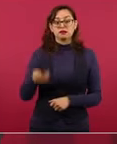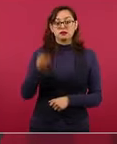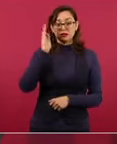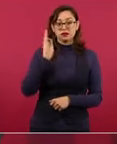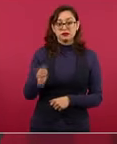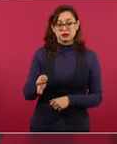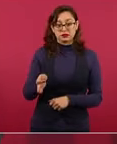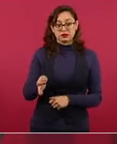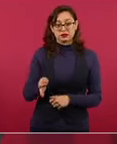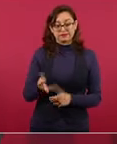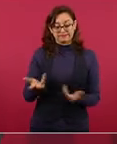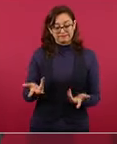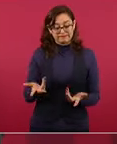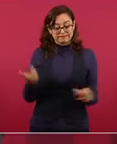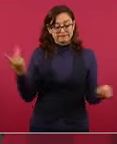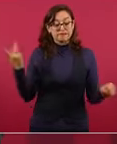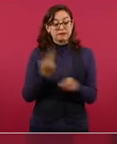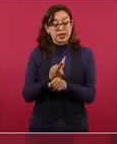luna